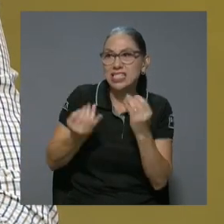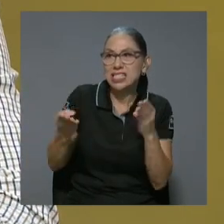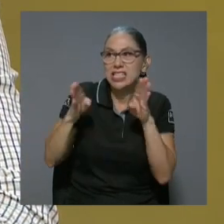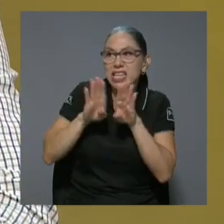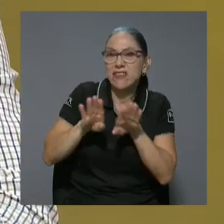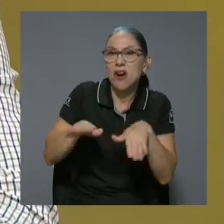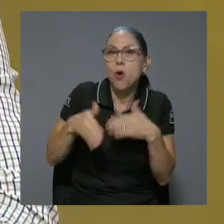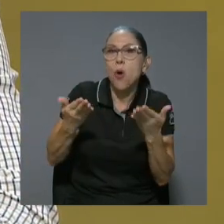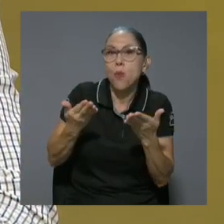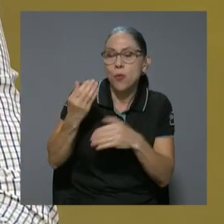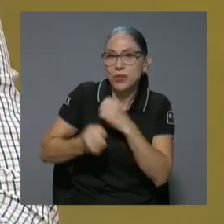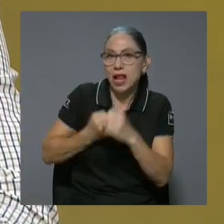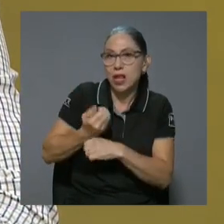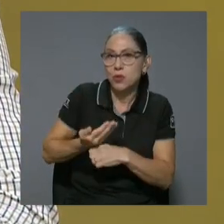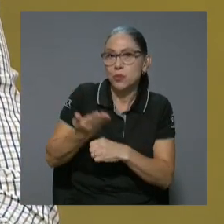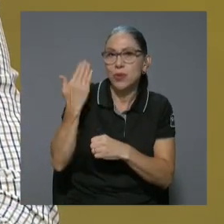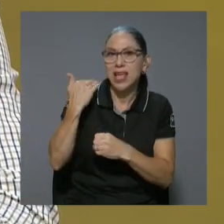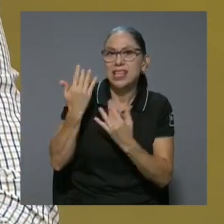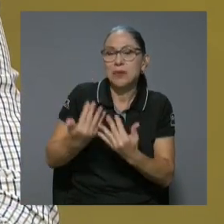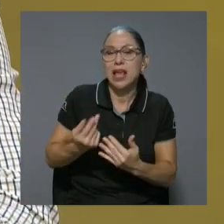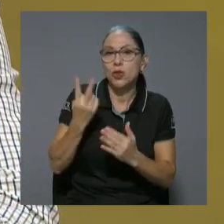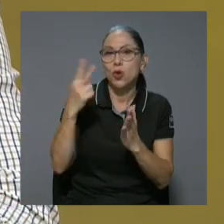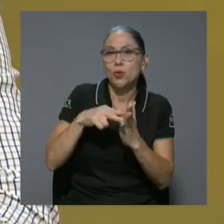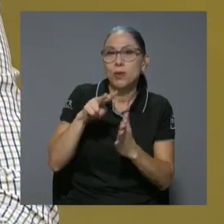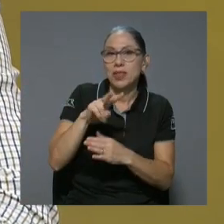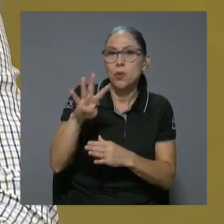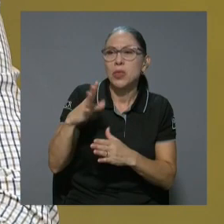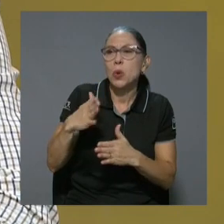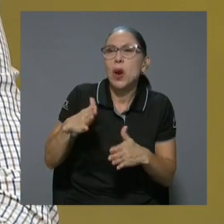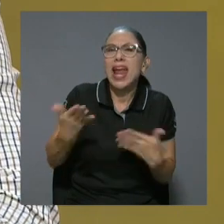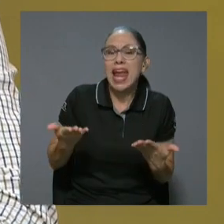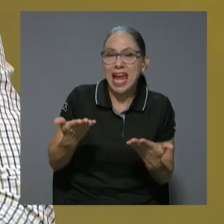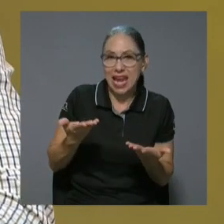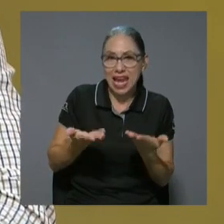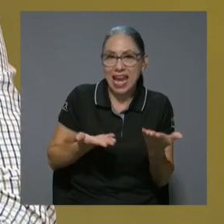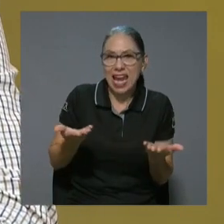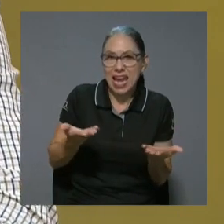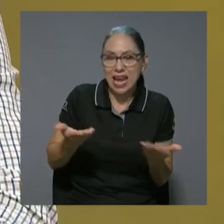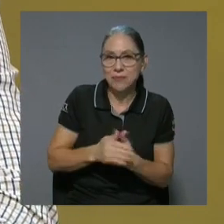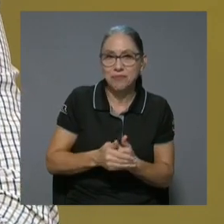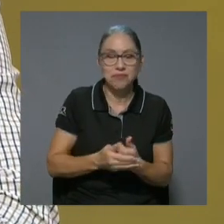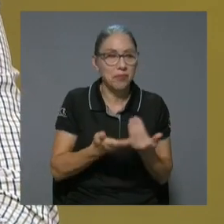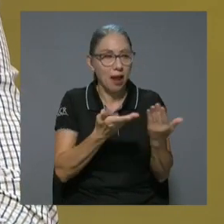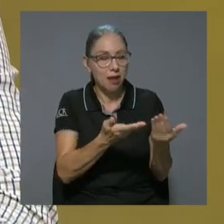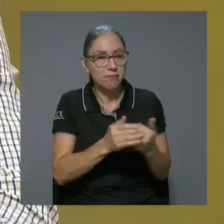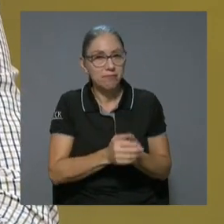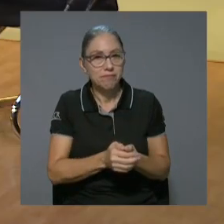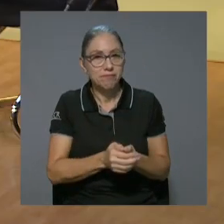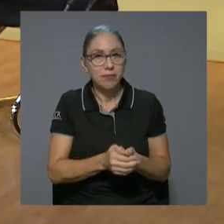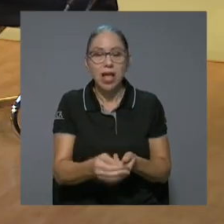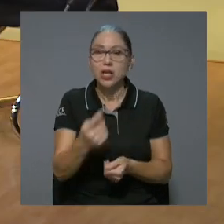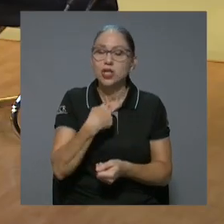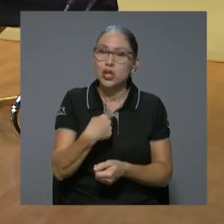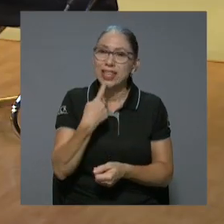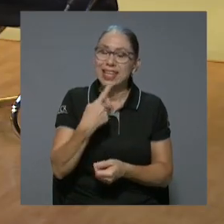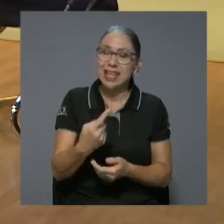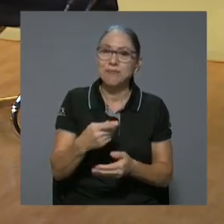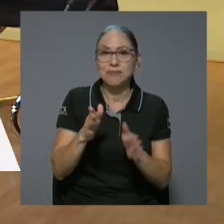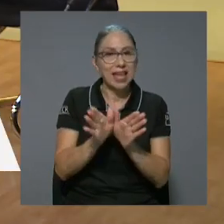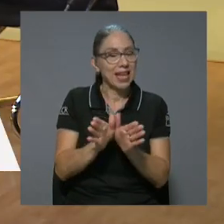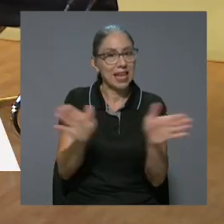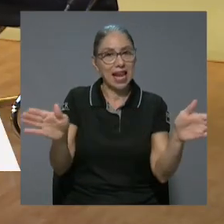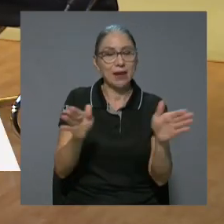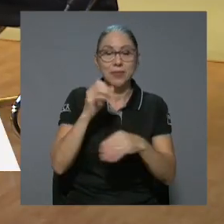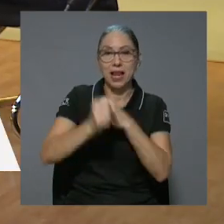2023 y qué es lo que estamos esperando para 2024. Adelante, por favor. Vamos a ver, yo diría que en general